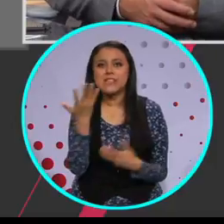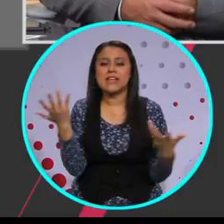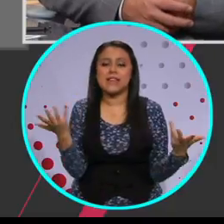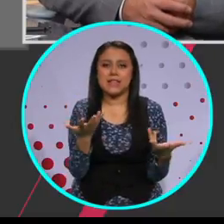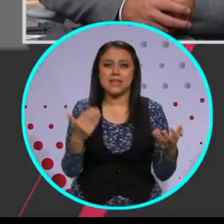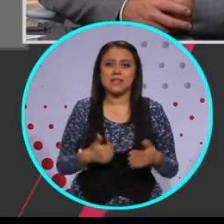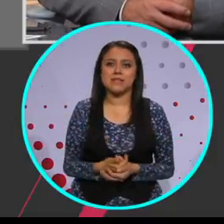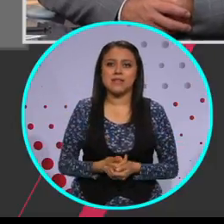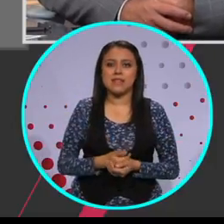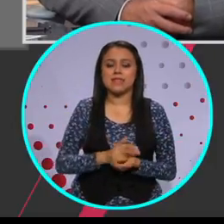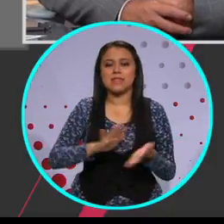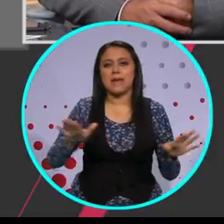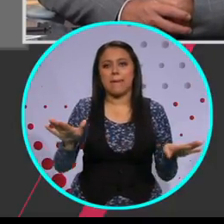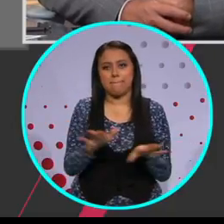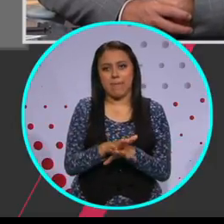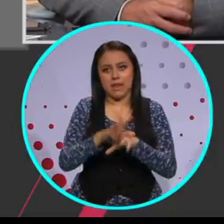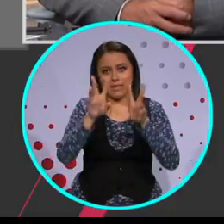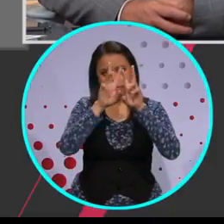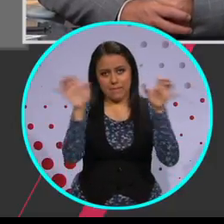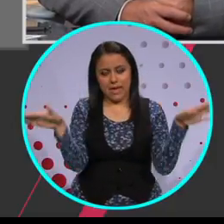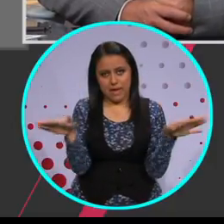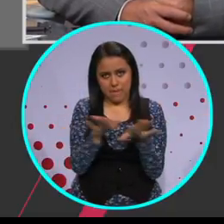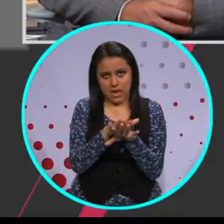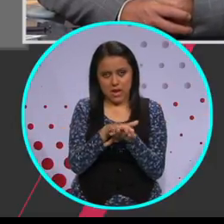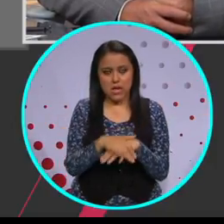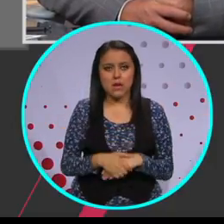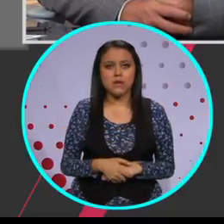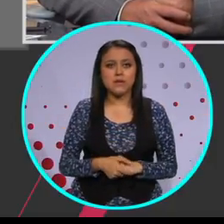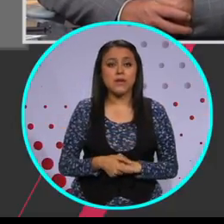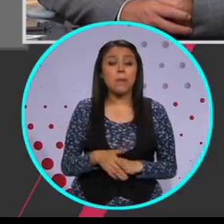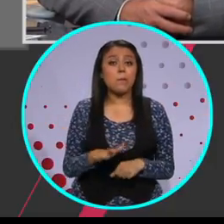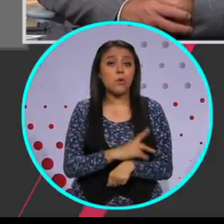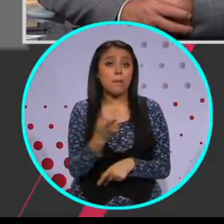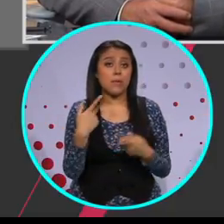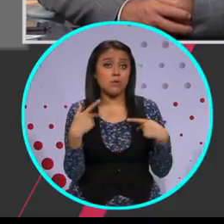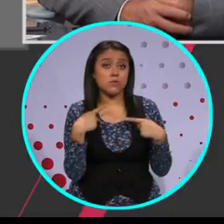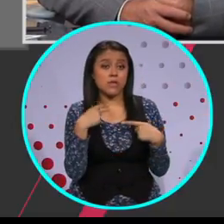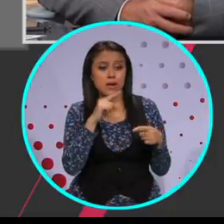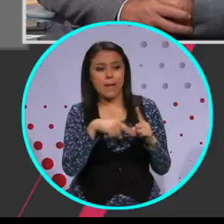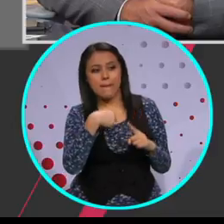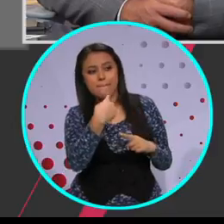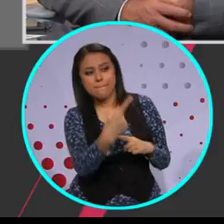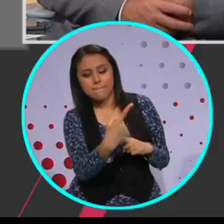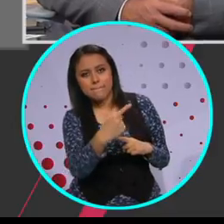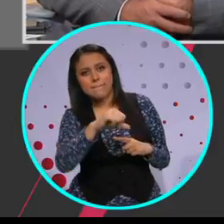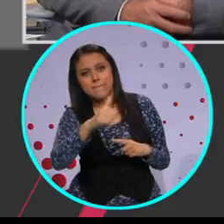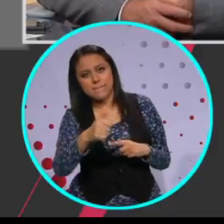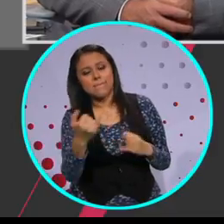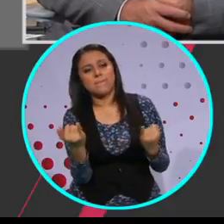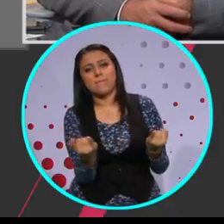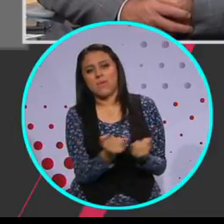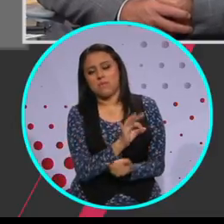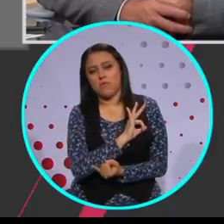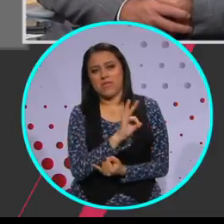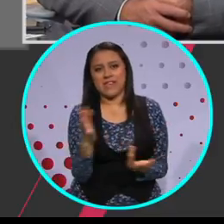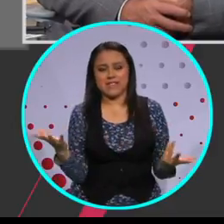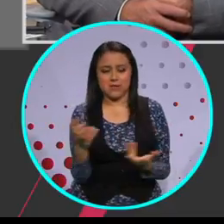cambiamos y fíjate cómo cambia radicalmente porque al menos a la verdad el frente también opinó el vecino que acaba de decir